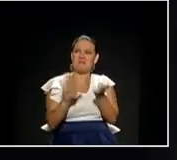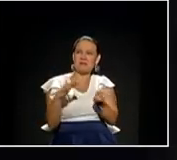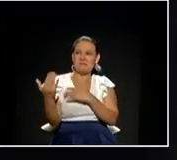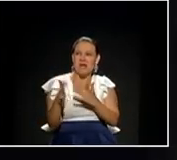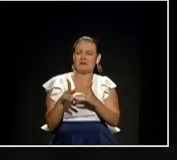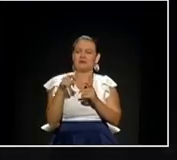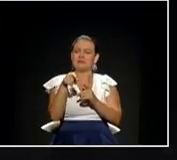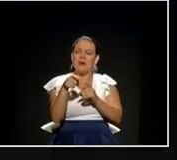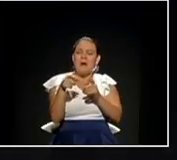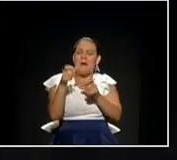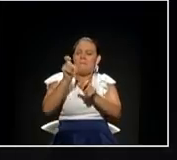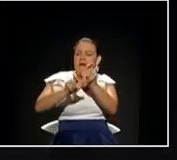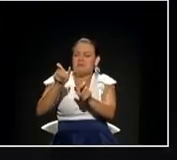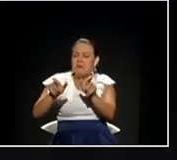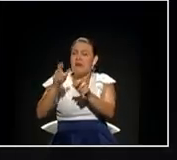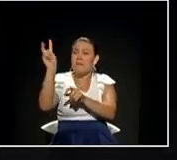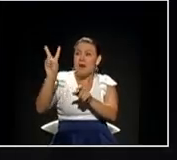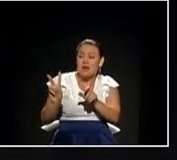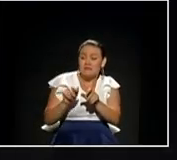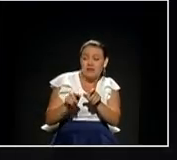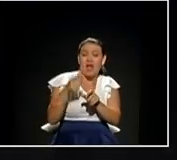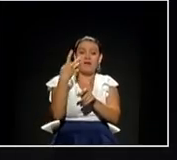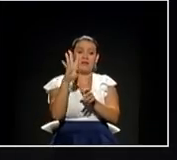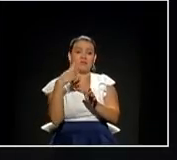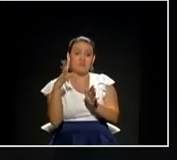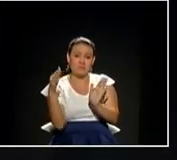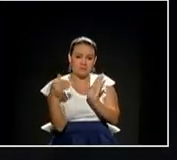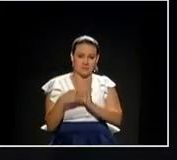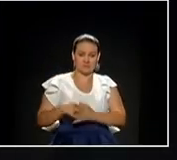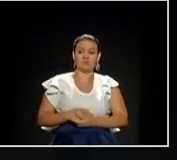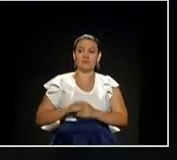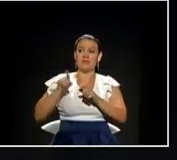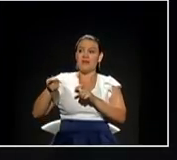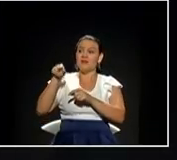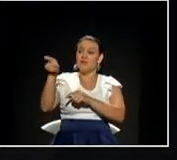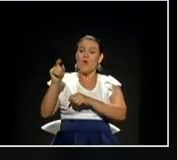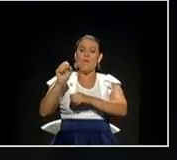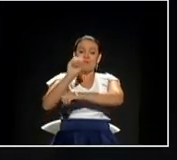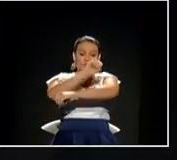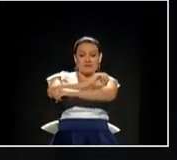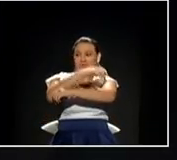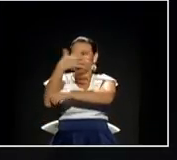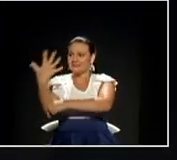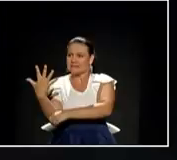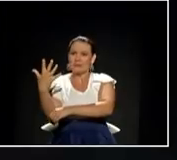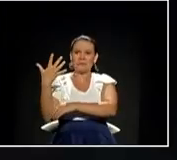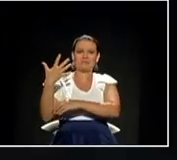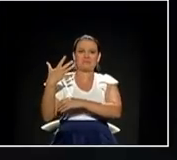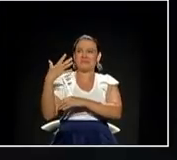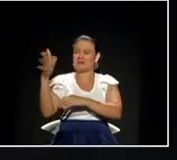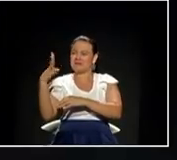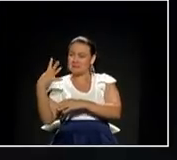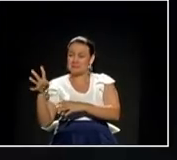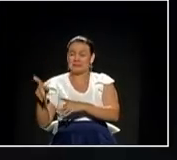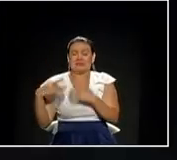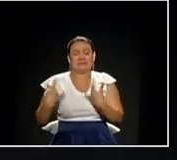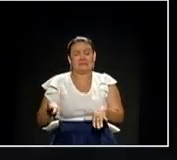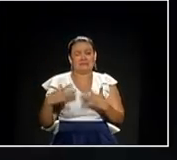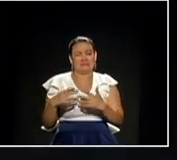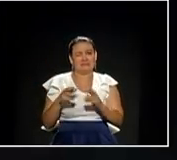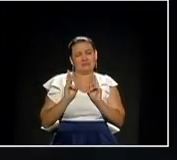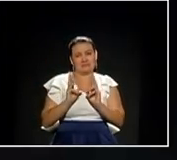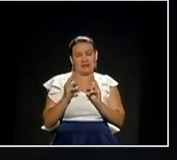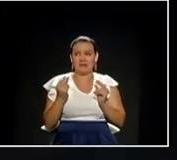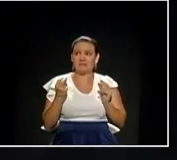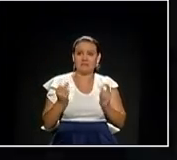14 mil venezolanos en buen comienzo cerca de 3000 es una situación lamentable esperemos que rápidamente